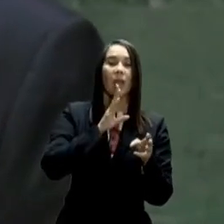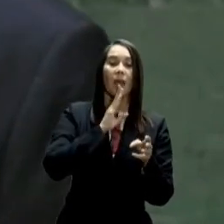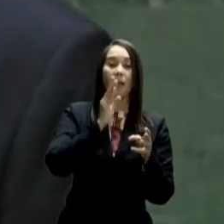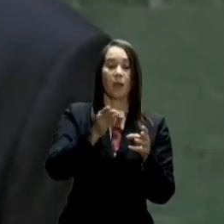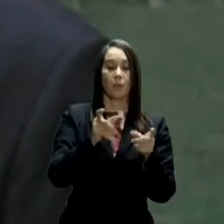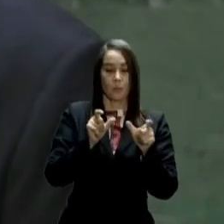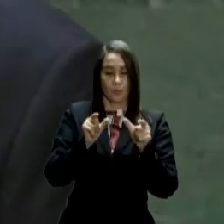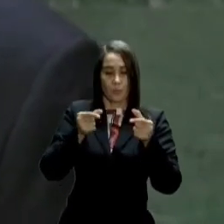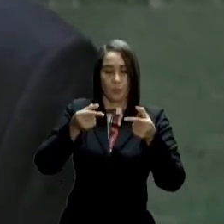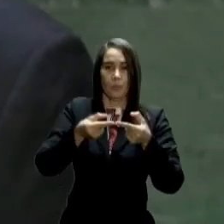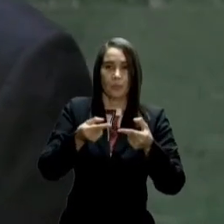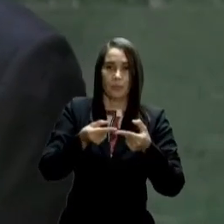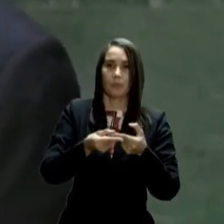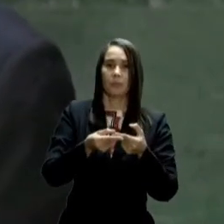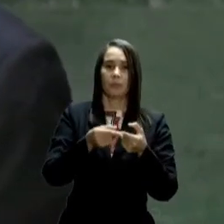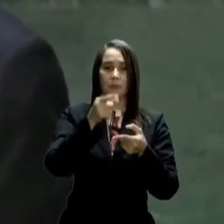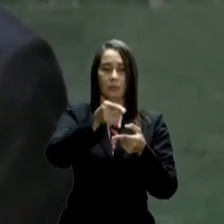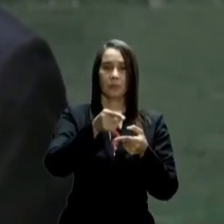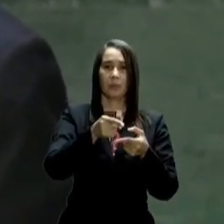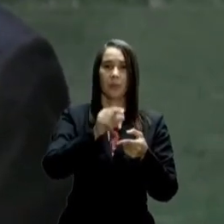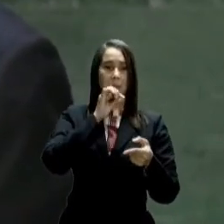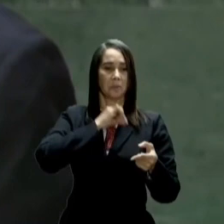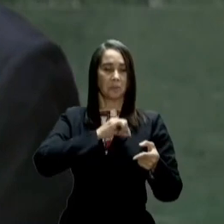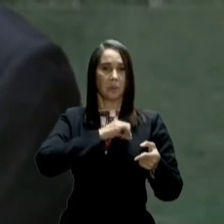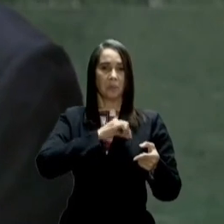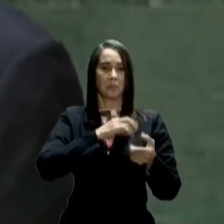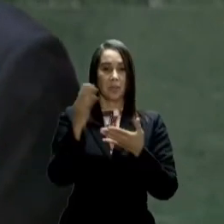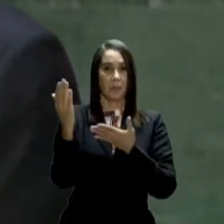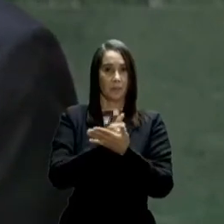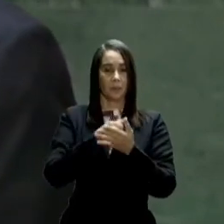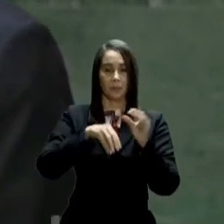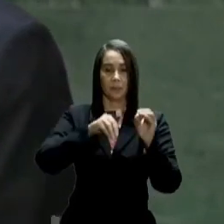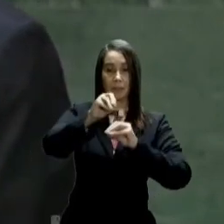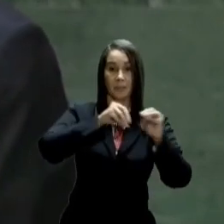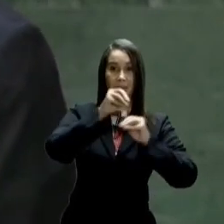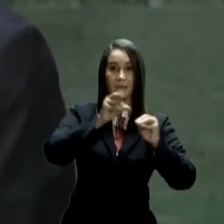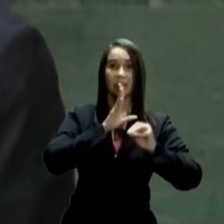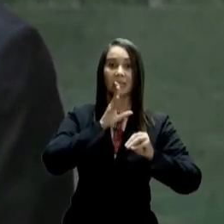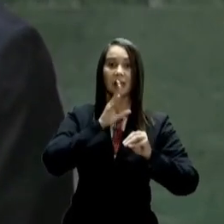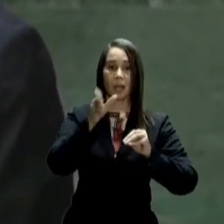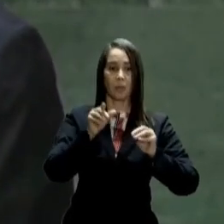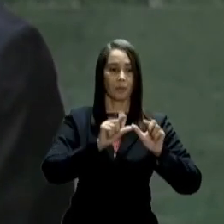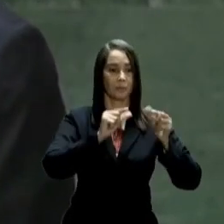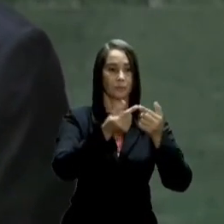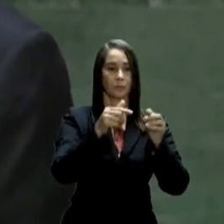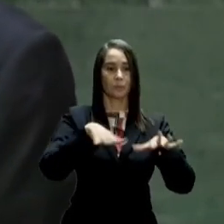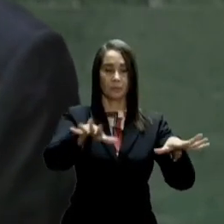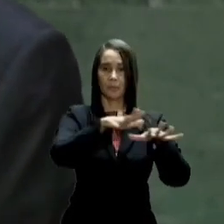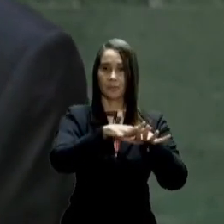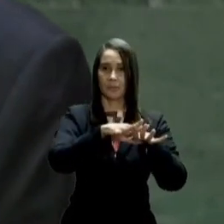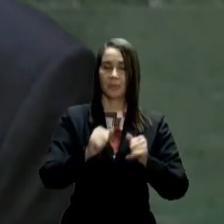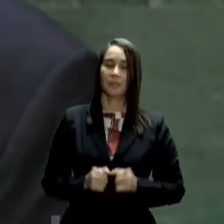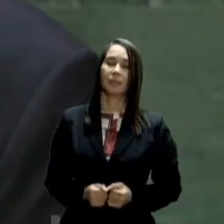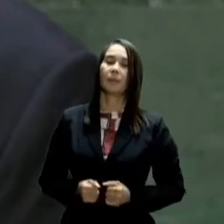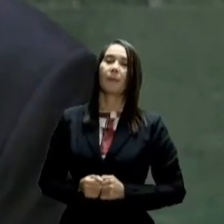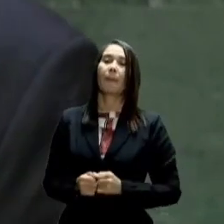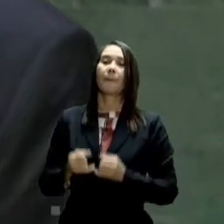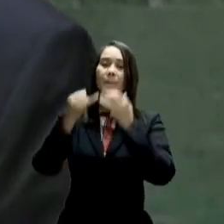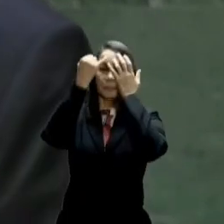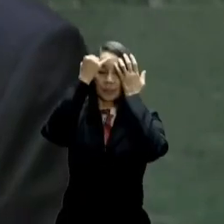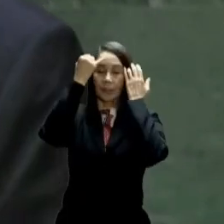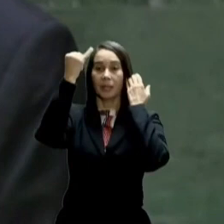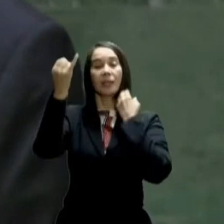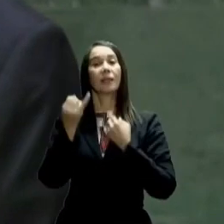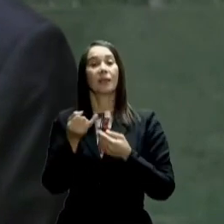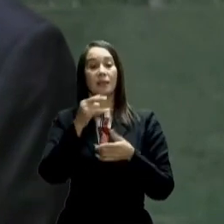élite económico-política para lucrarse con su venta a pequeños productores de la zona. La idea de ese proyecto nunca